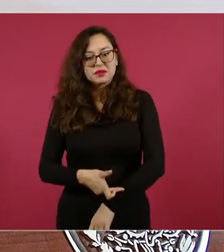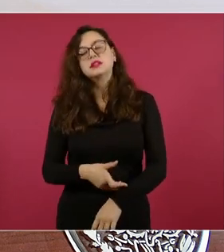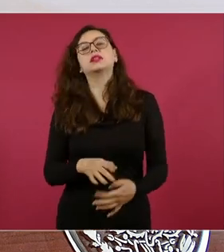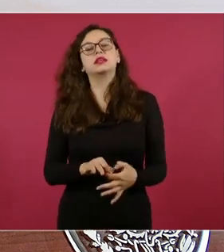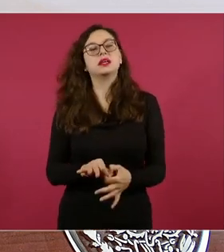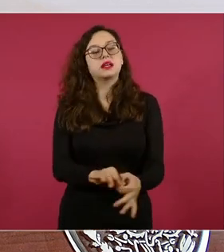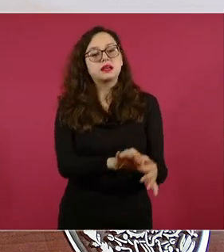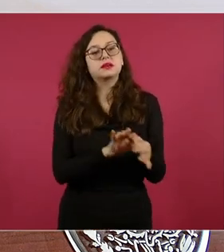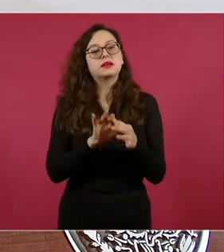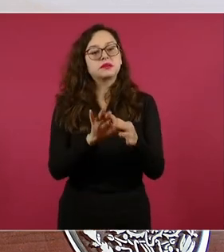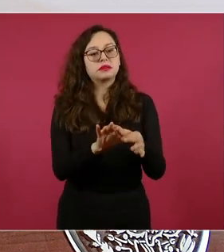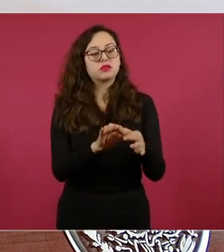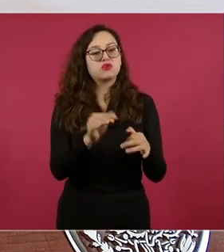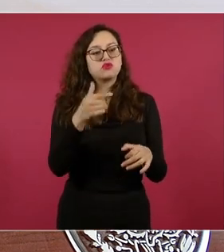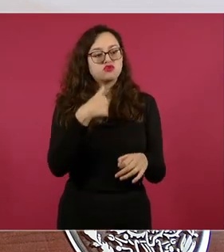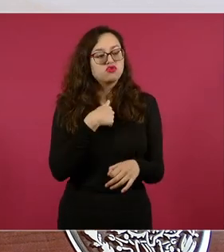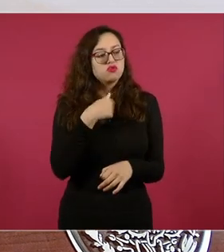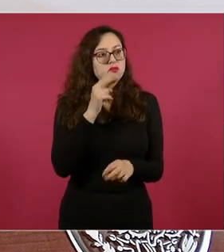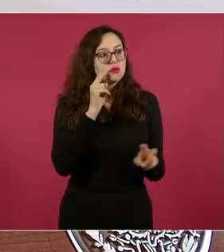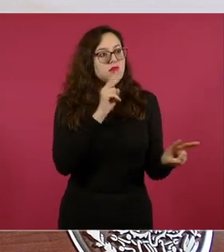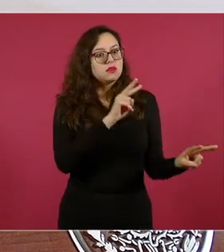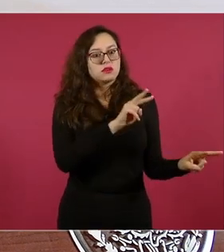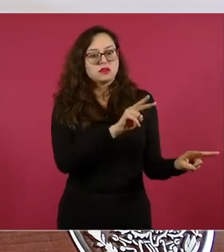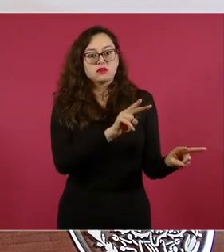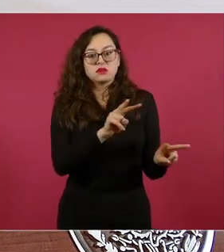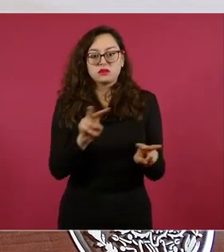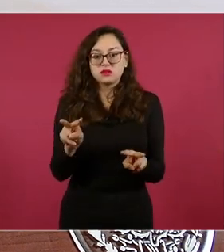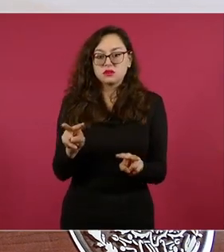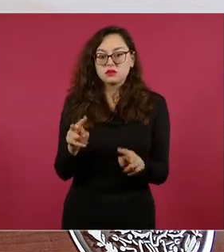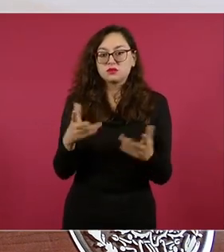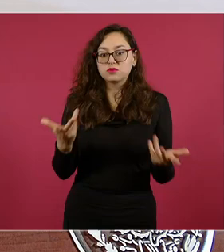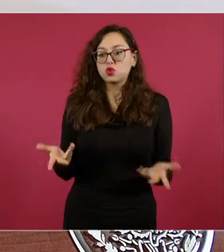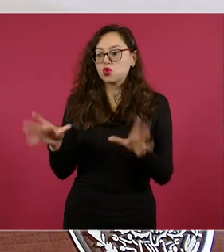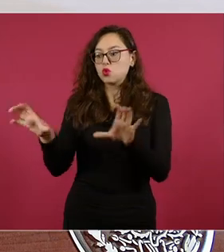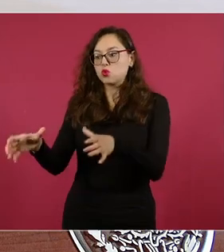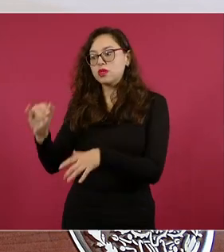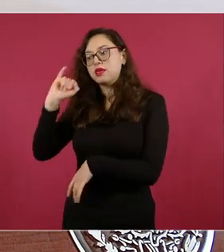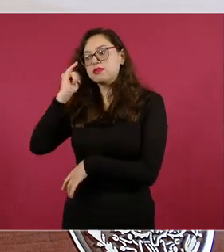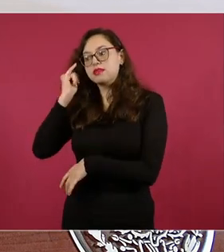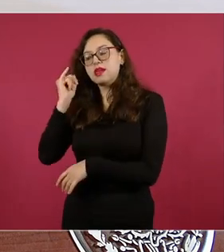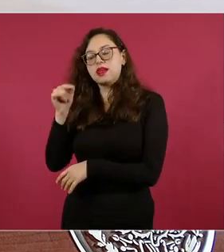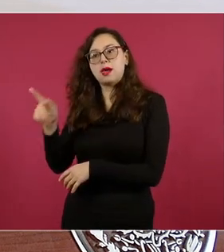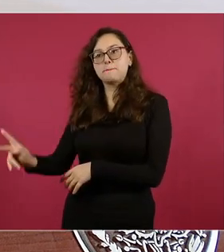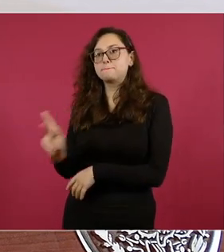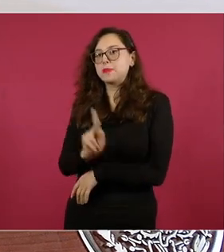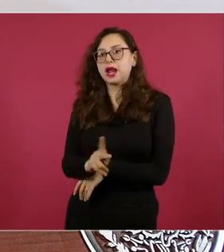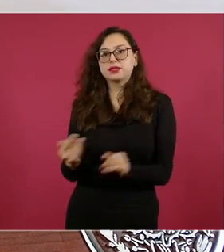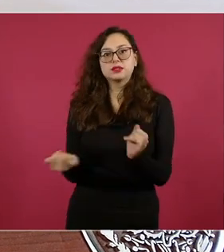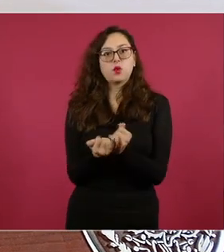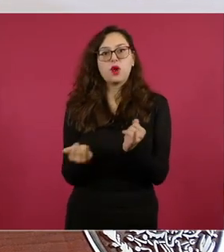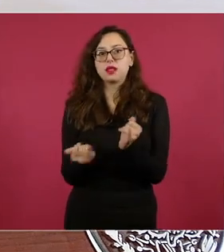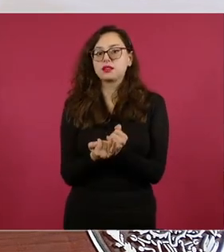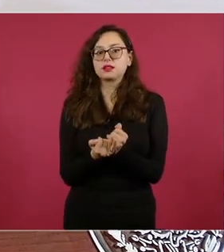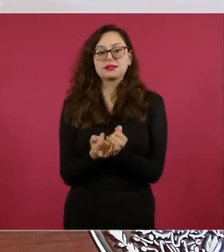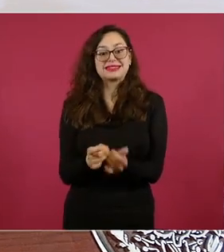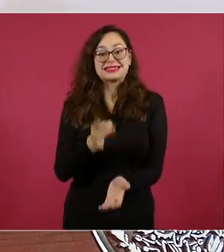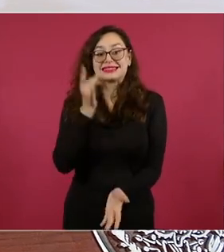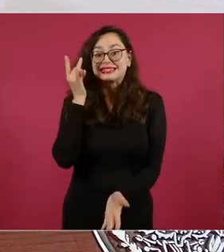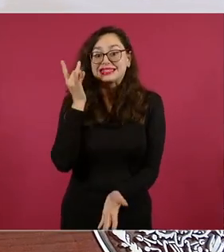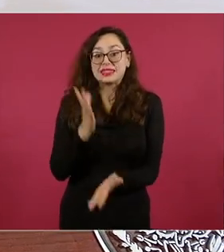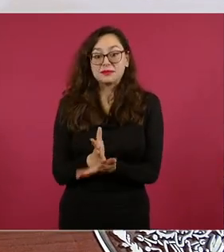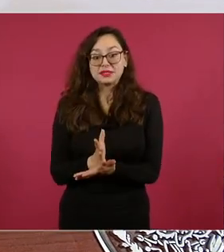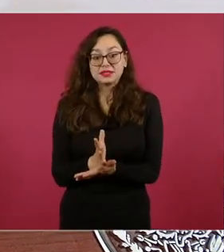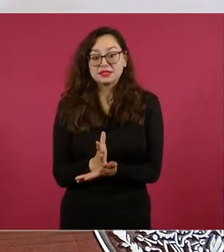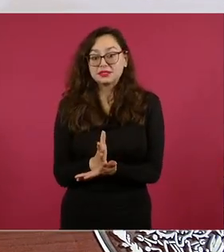exagerado, pero no, solo la he visto en las comunidades indígenas. Fíjense, esta gran